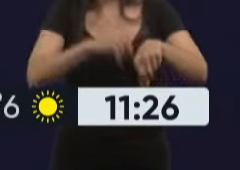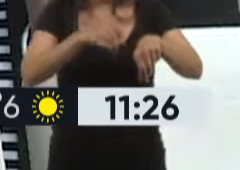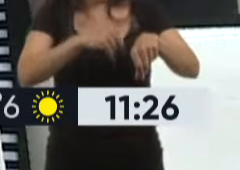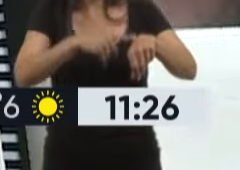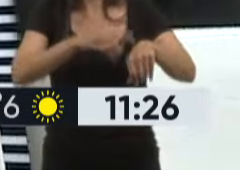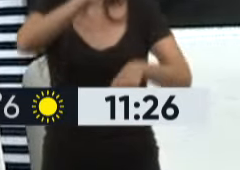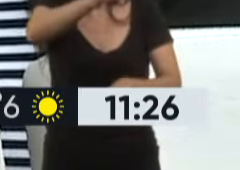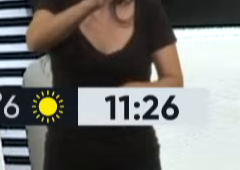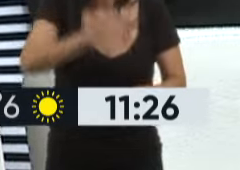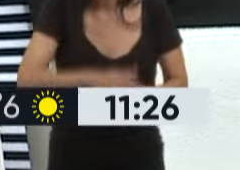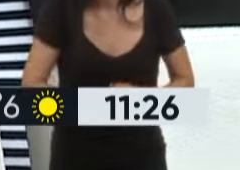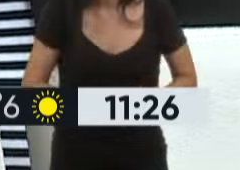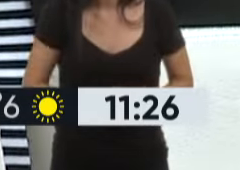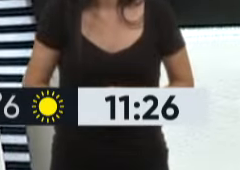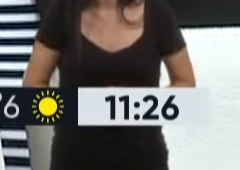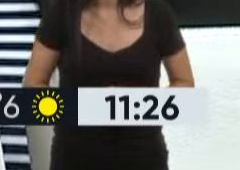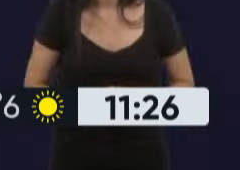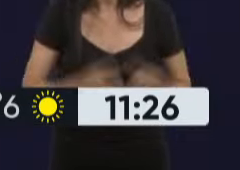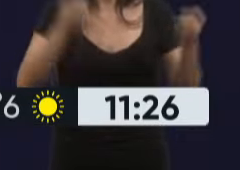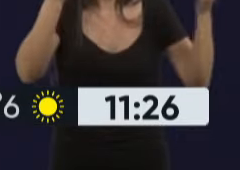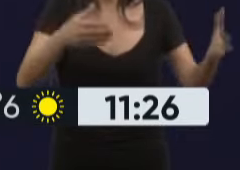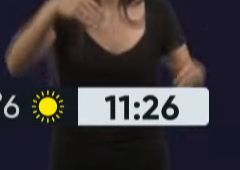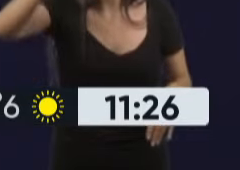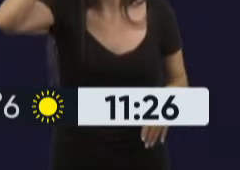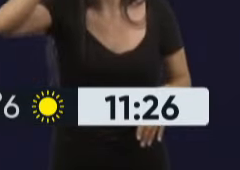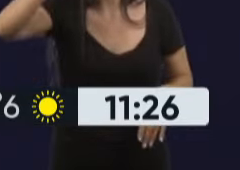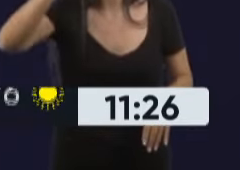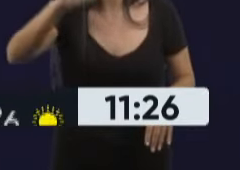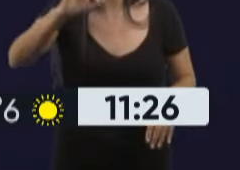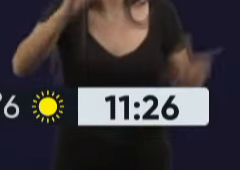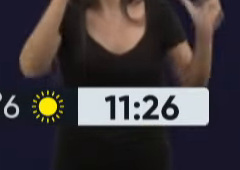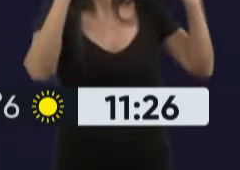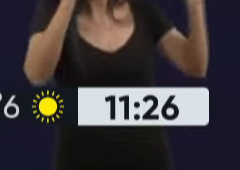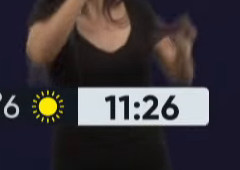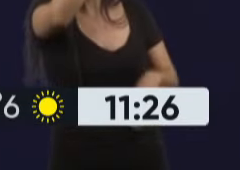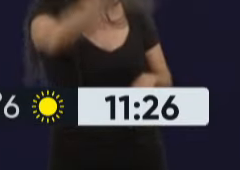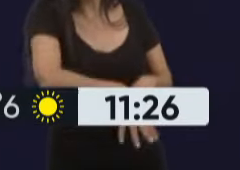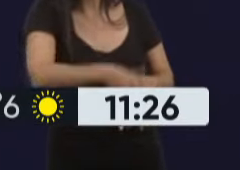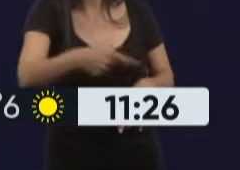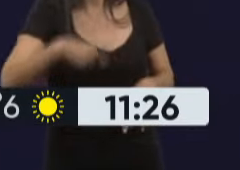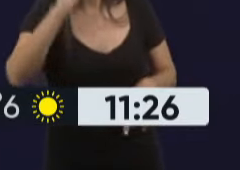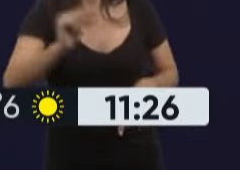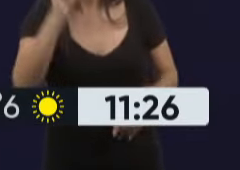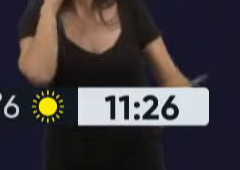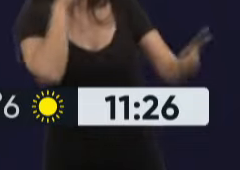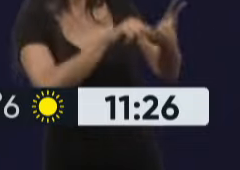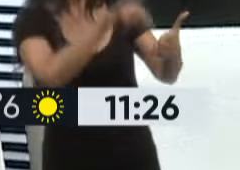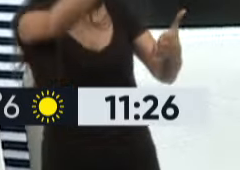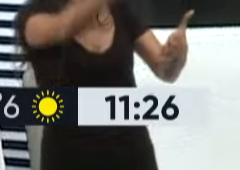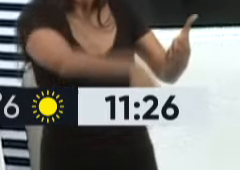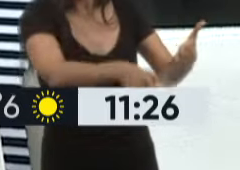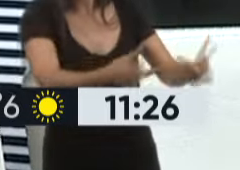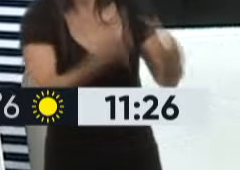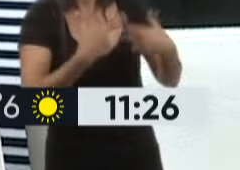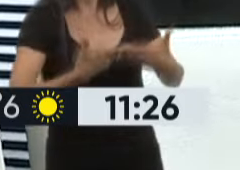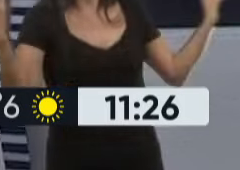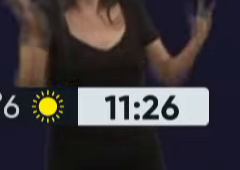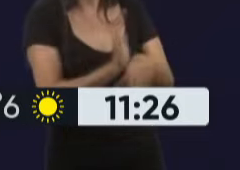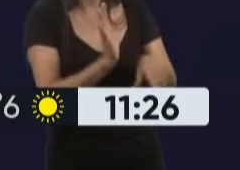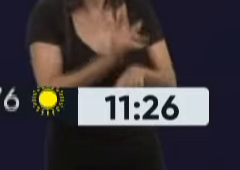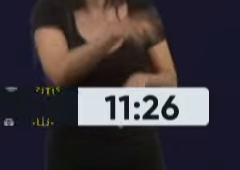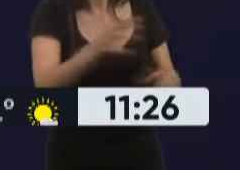mercado sobre todo de la mercado qué mercado todo bien Qué divertido tenerte cada vez que te veo en la lista me me pone feliz que estés acá sé lo sé no sé